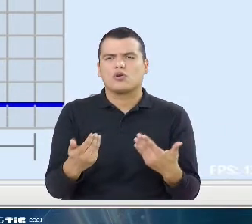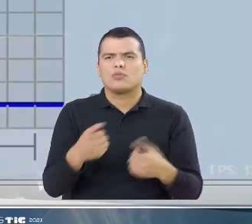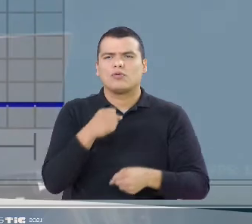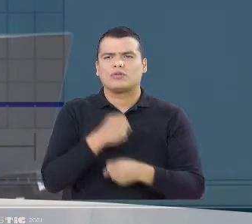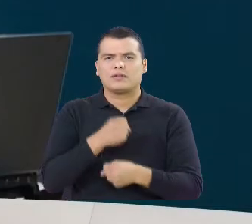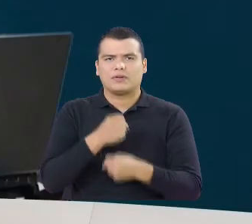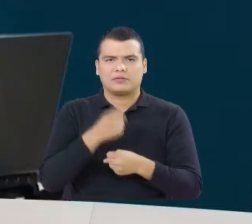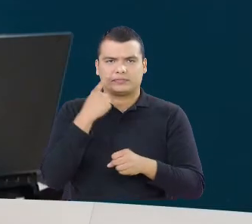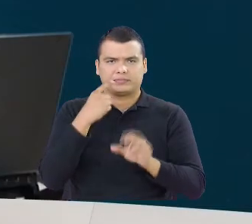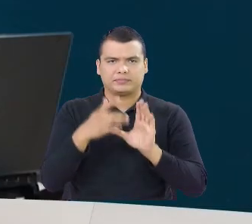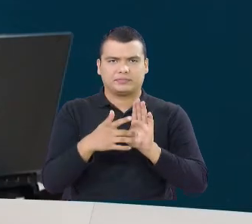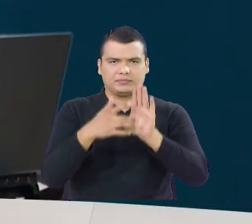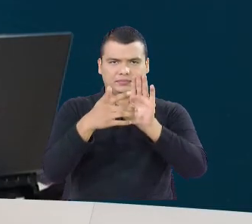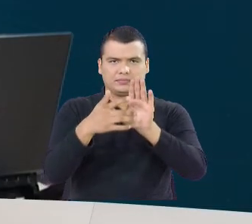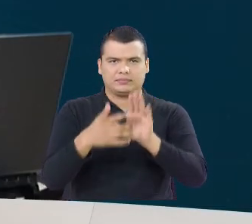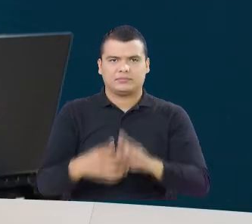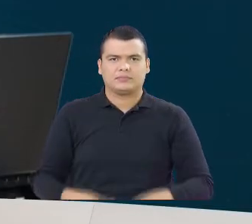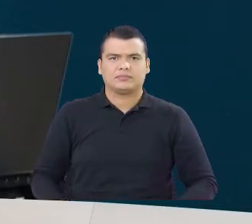CNC.